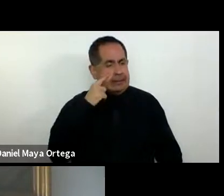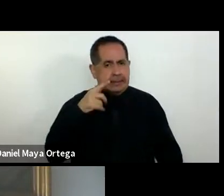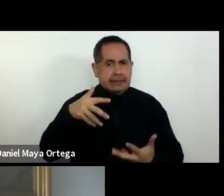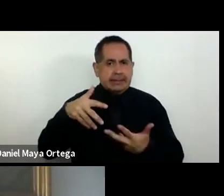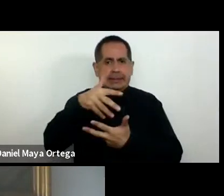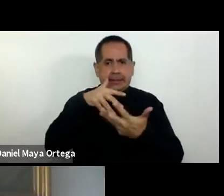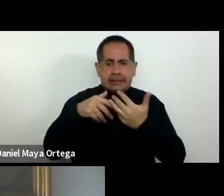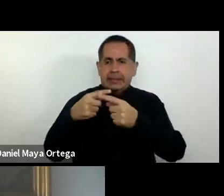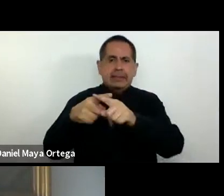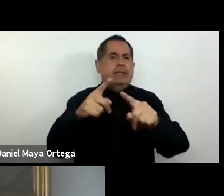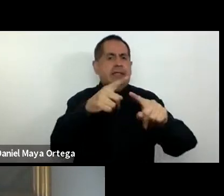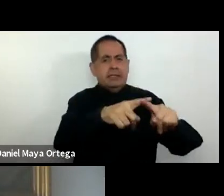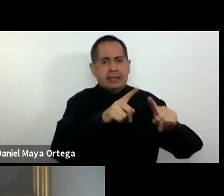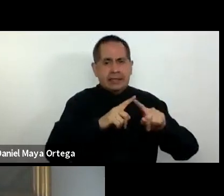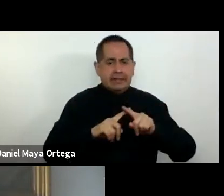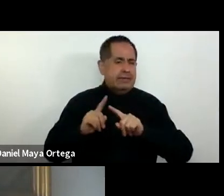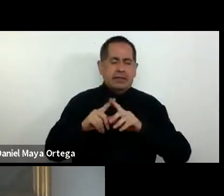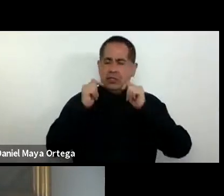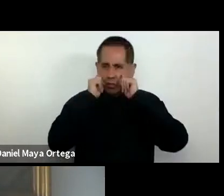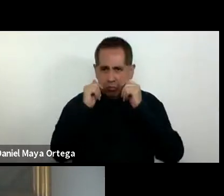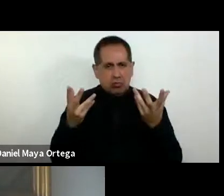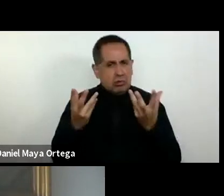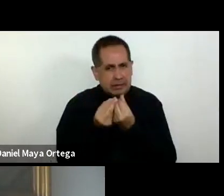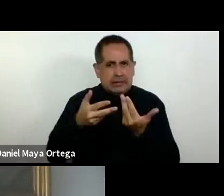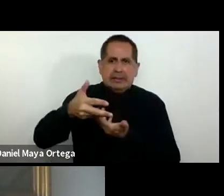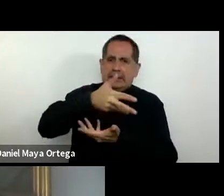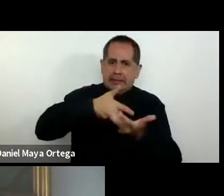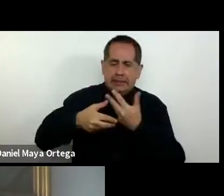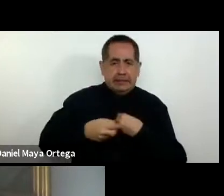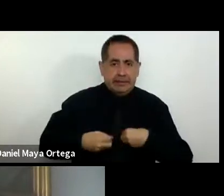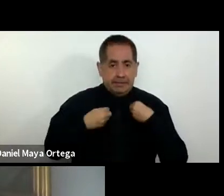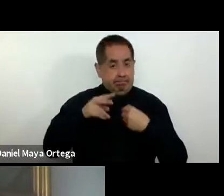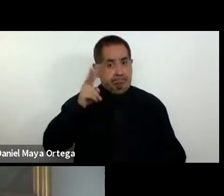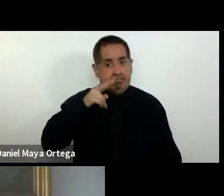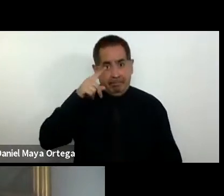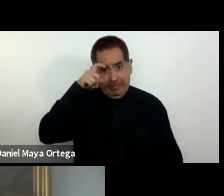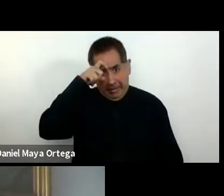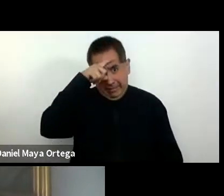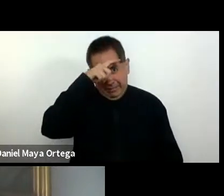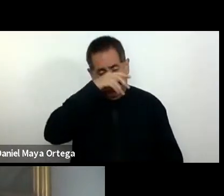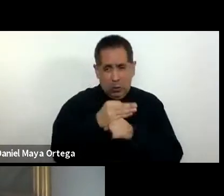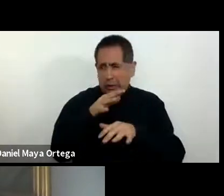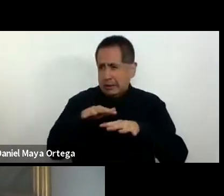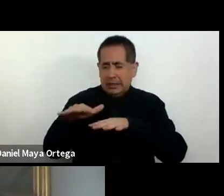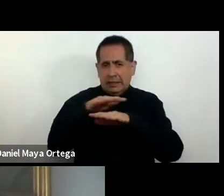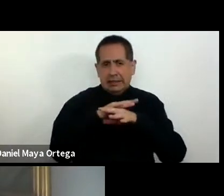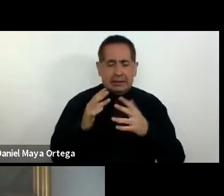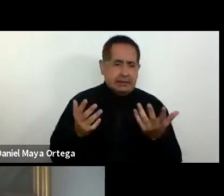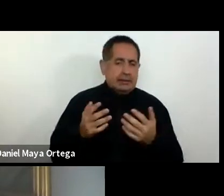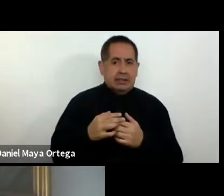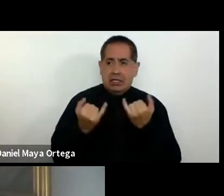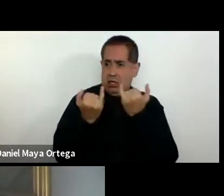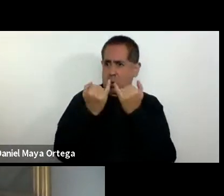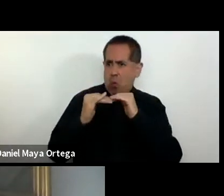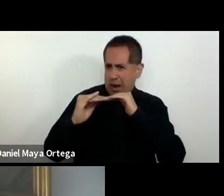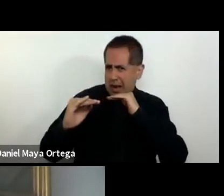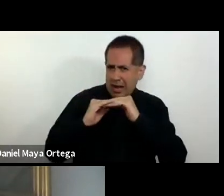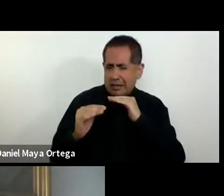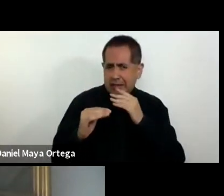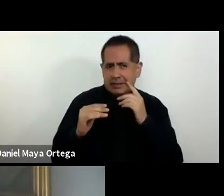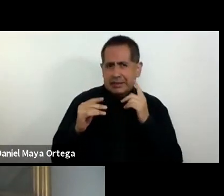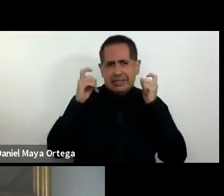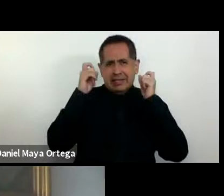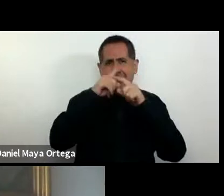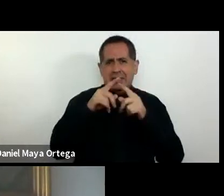sus diferencias. Y a pesar de lo difícil que parezca apreciar nuestra igualdad, más allá de los matices de